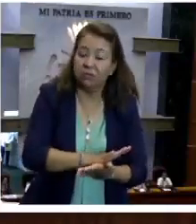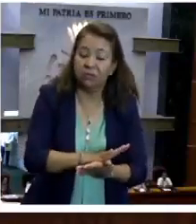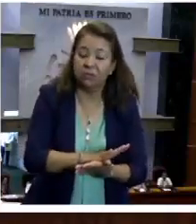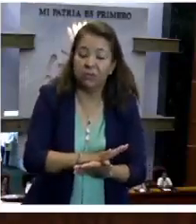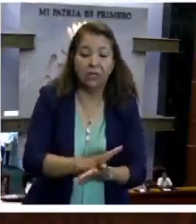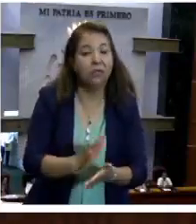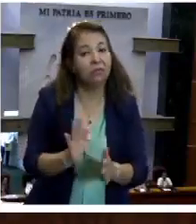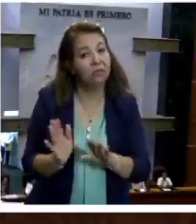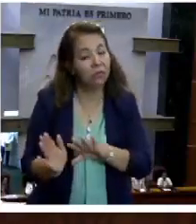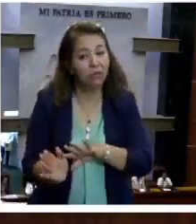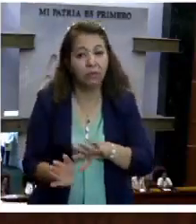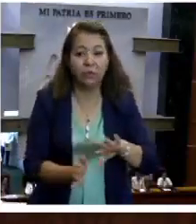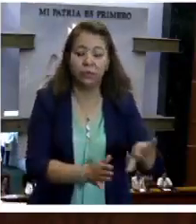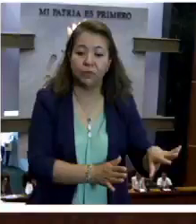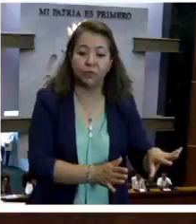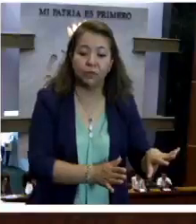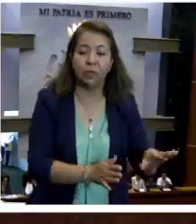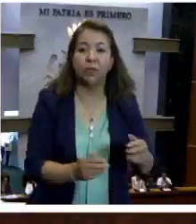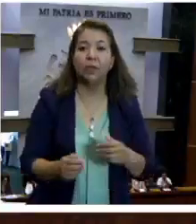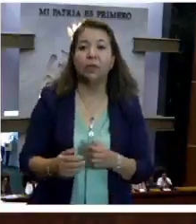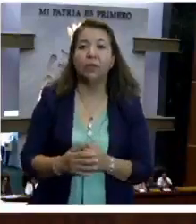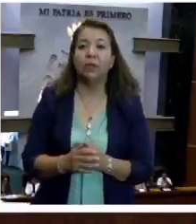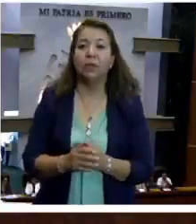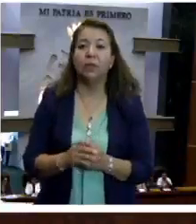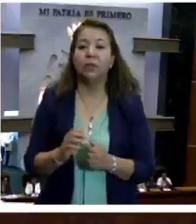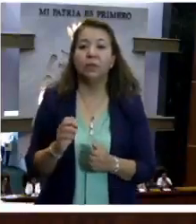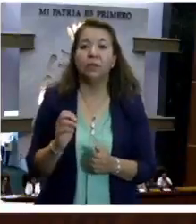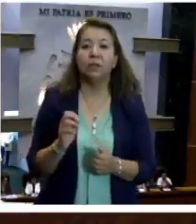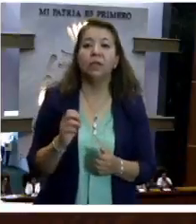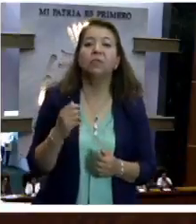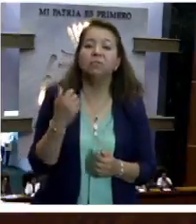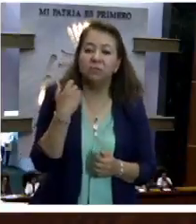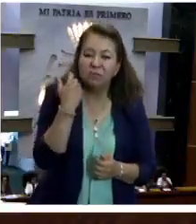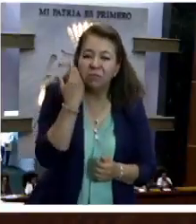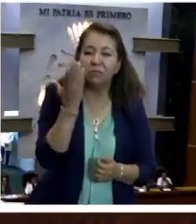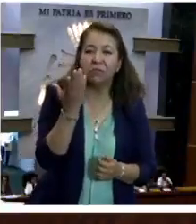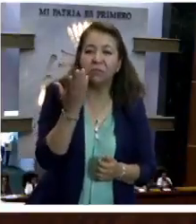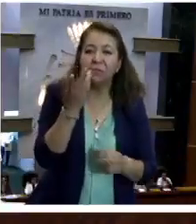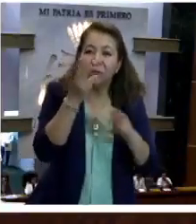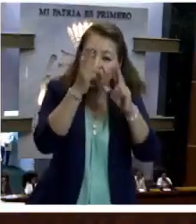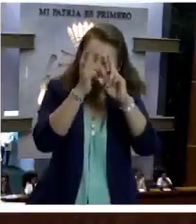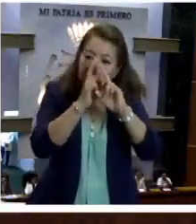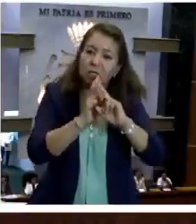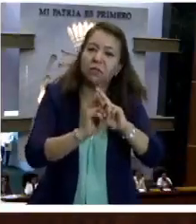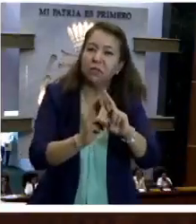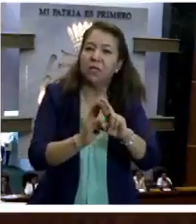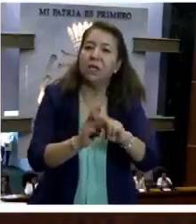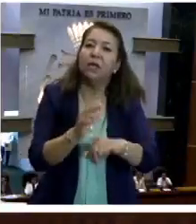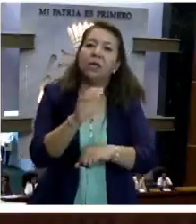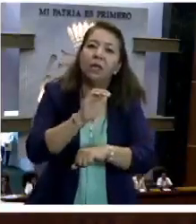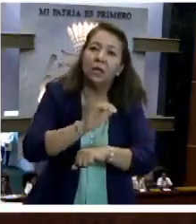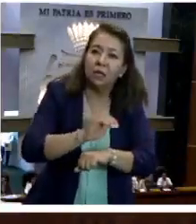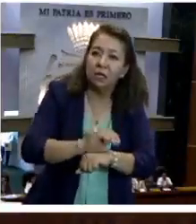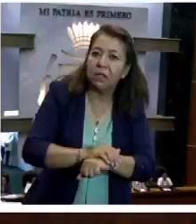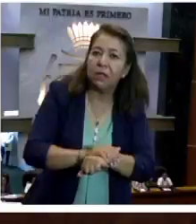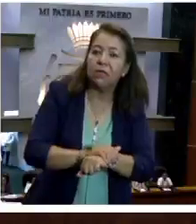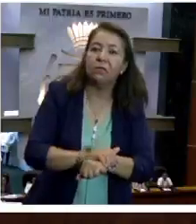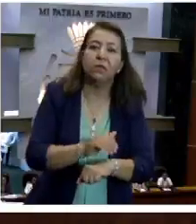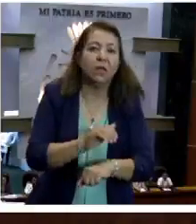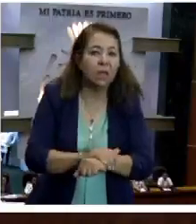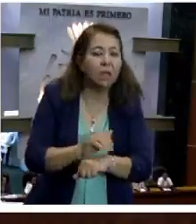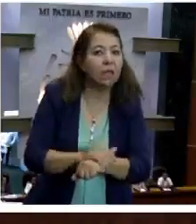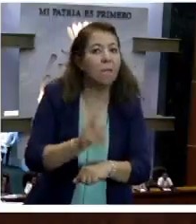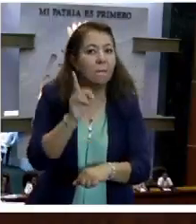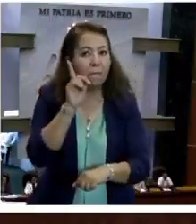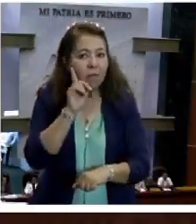contrario, apreciar, querer y respetar a nuestros amigos, a nuestras amigas de